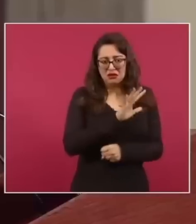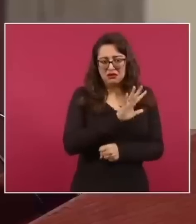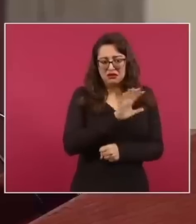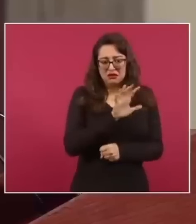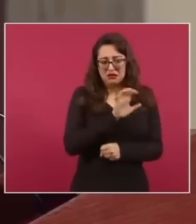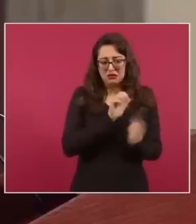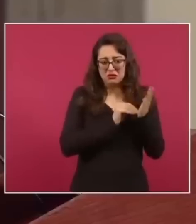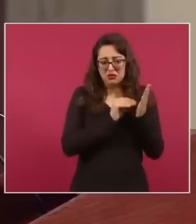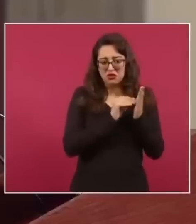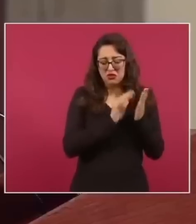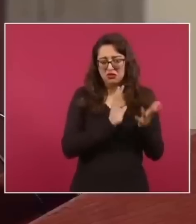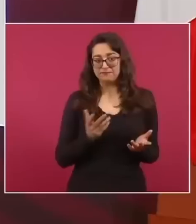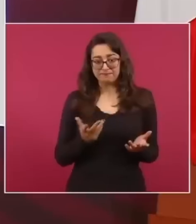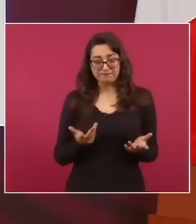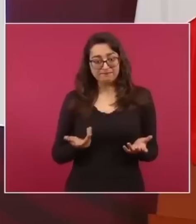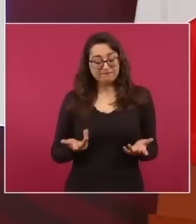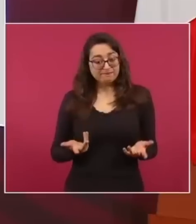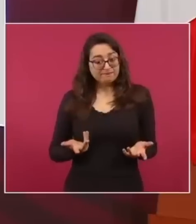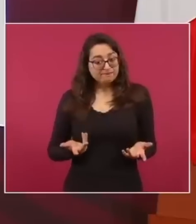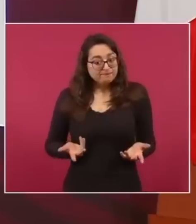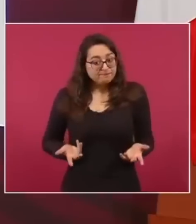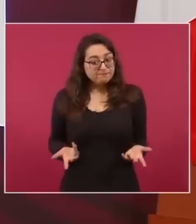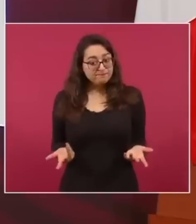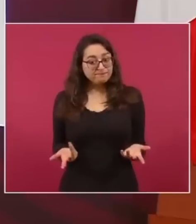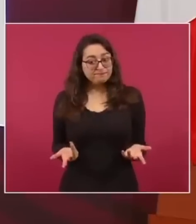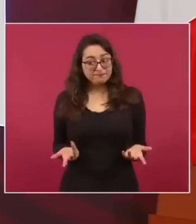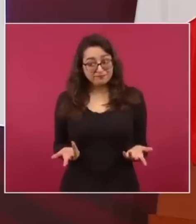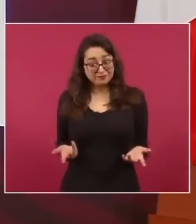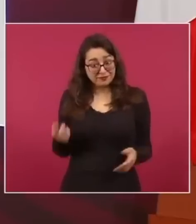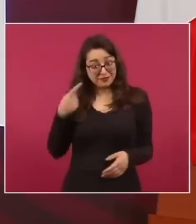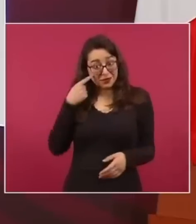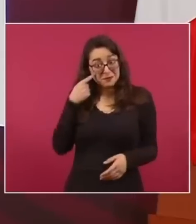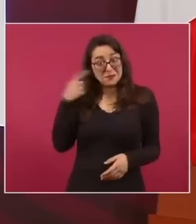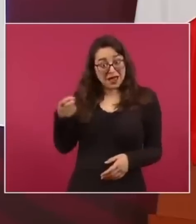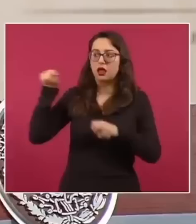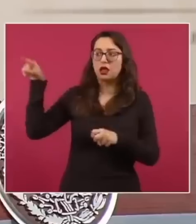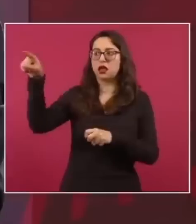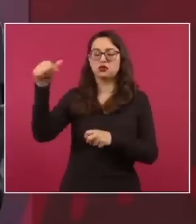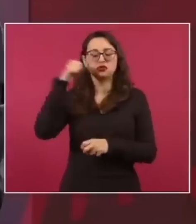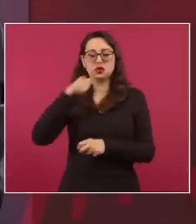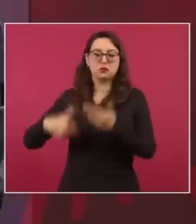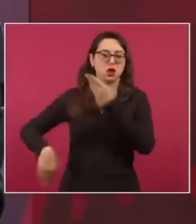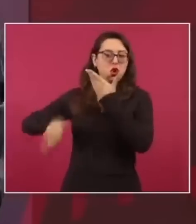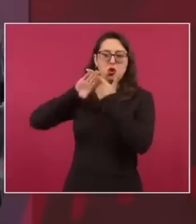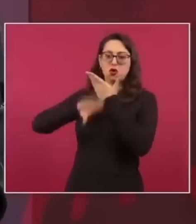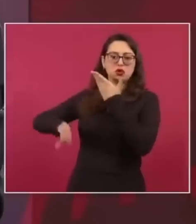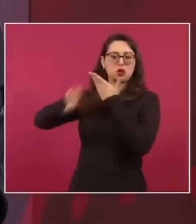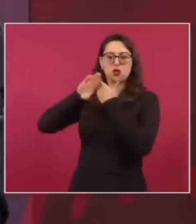millones de pesos. Este es el fondo del asunto. ¿Por qué